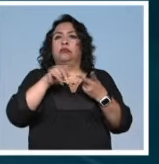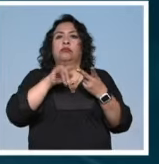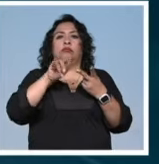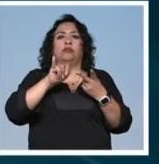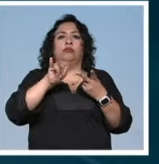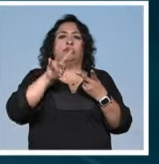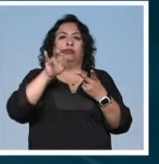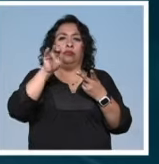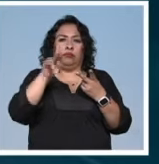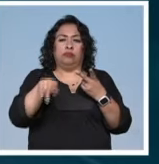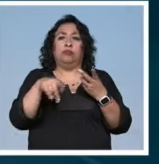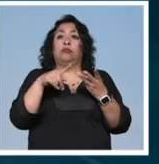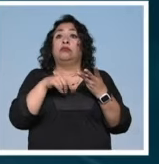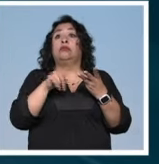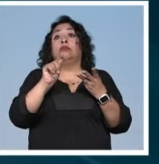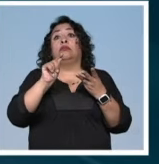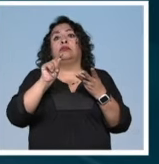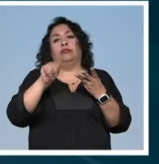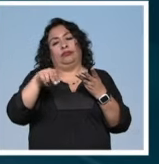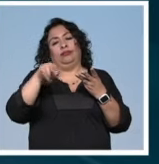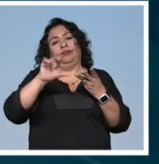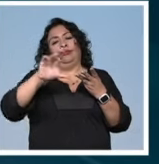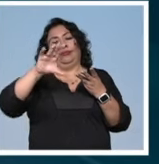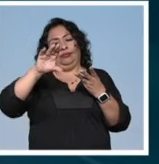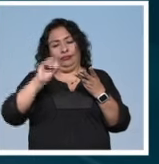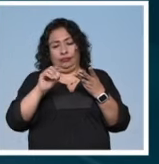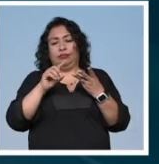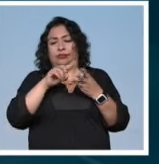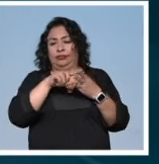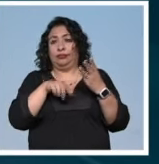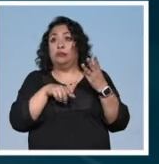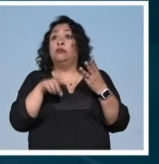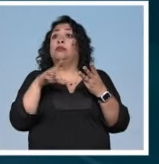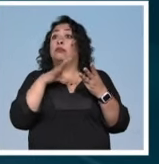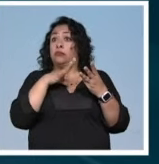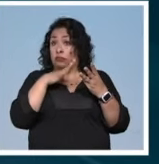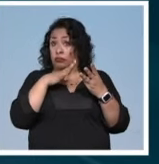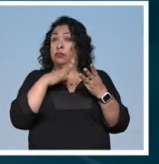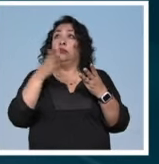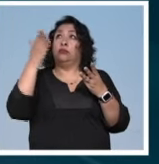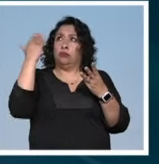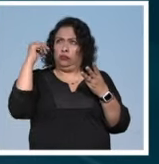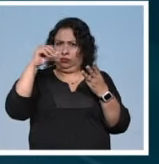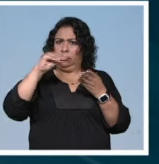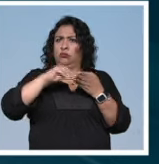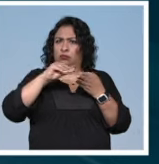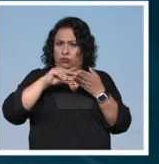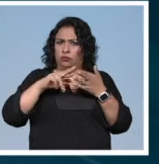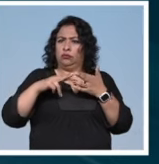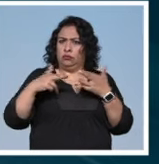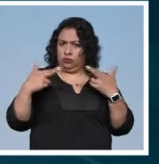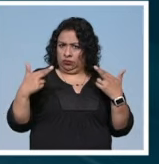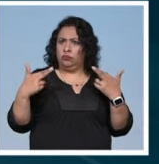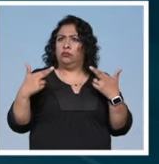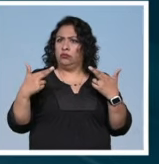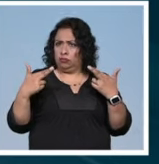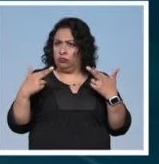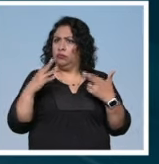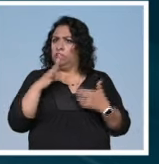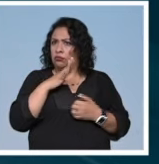Naranjo y por supuesto Nacho Bacalovera, tuvieron y tienen, de hecho,